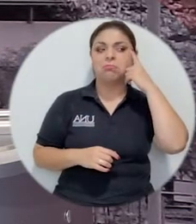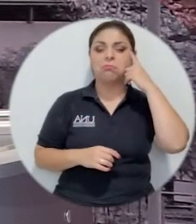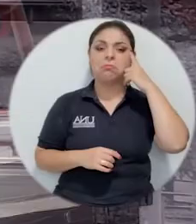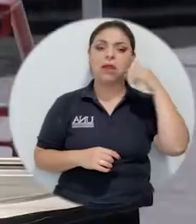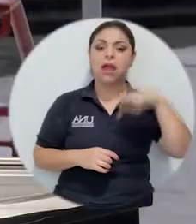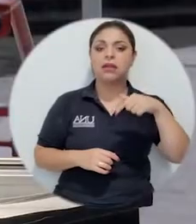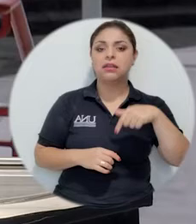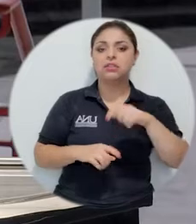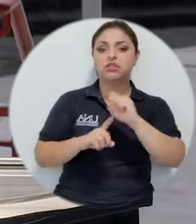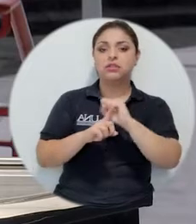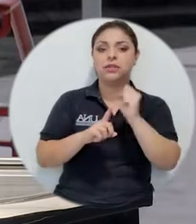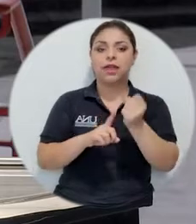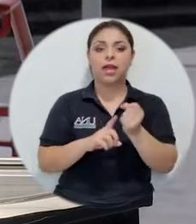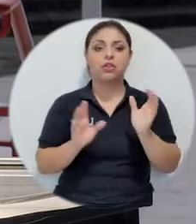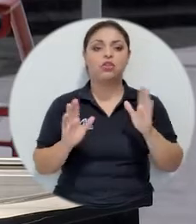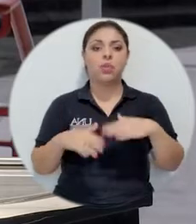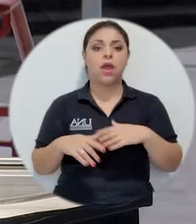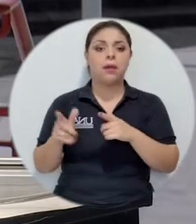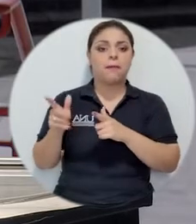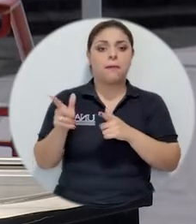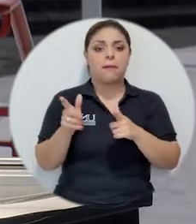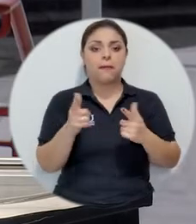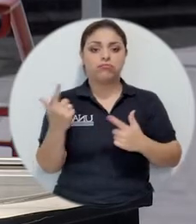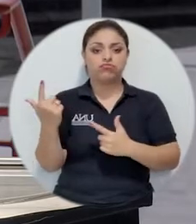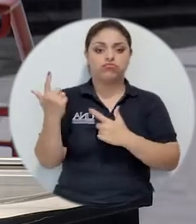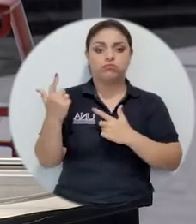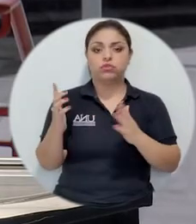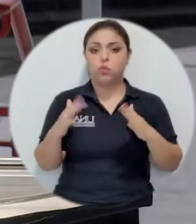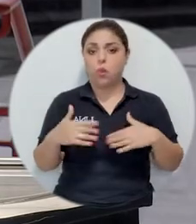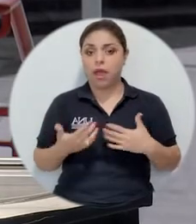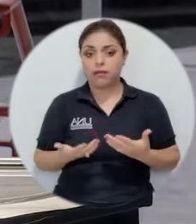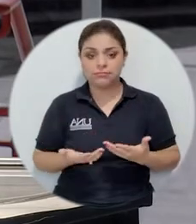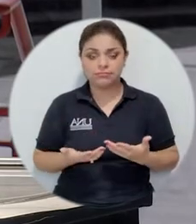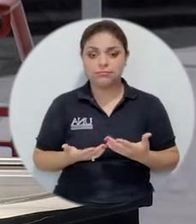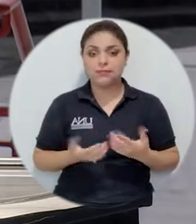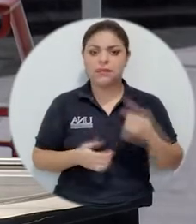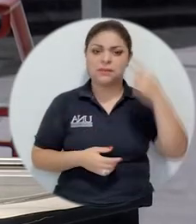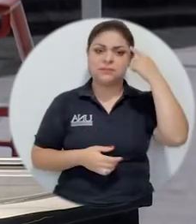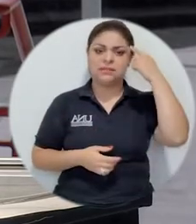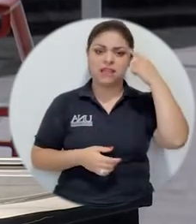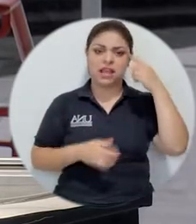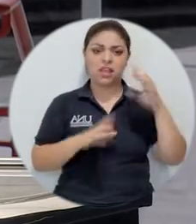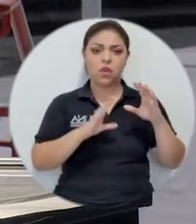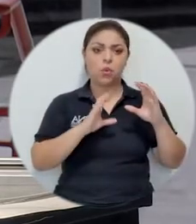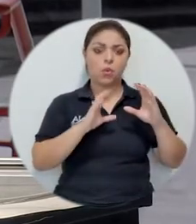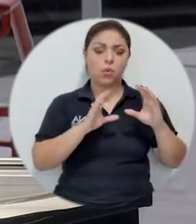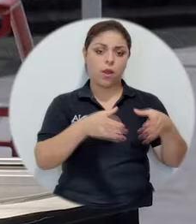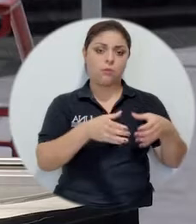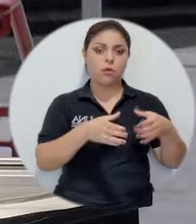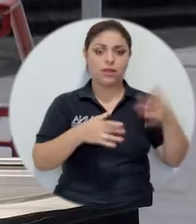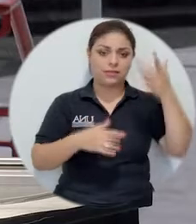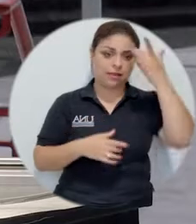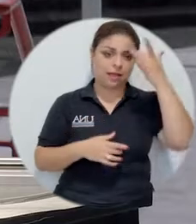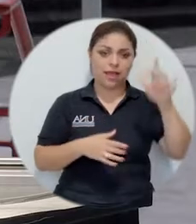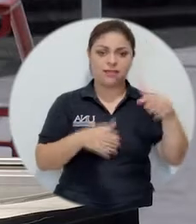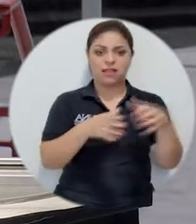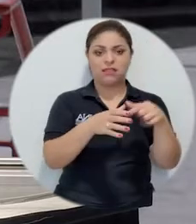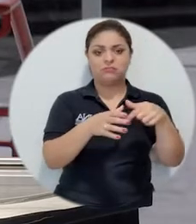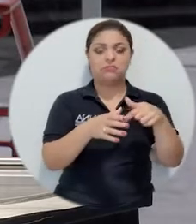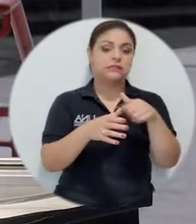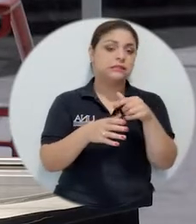donde no hay ejército, como vive en una sociedad donde los cuerpos de inteligencia son débiles o